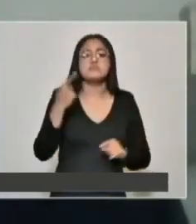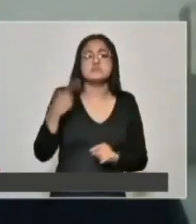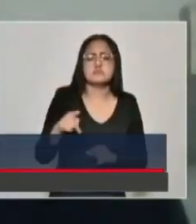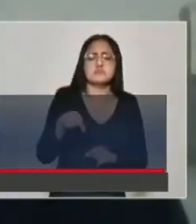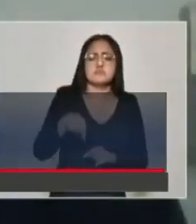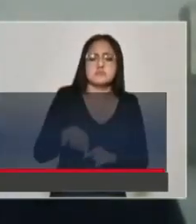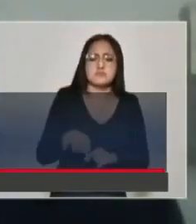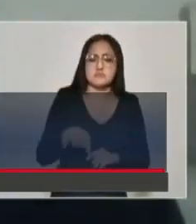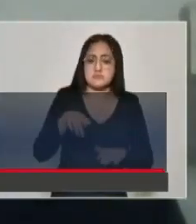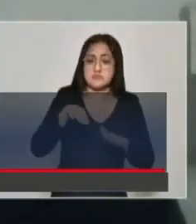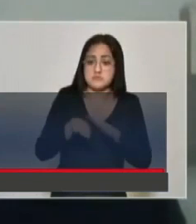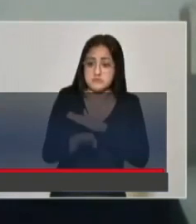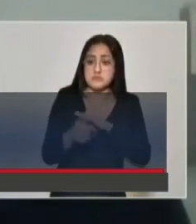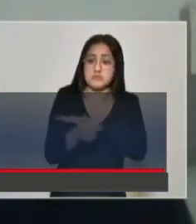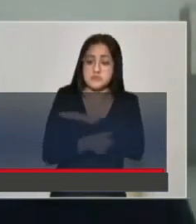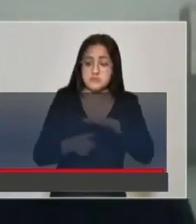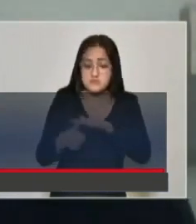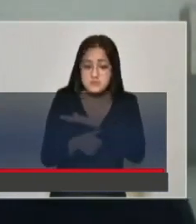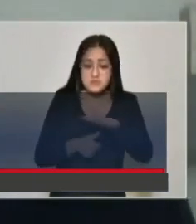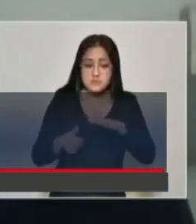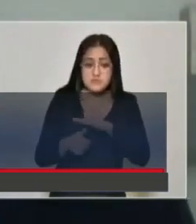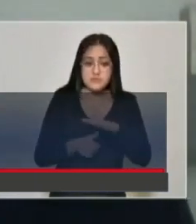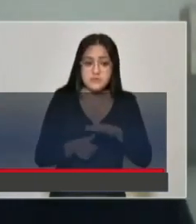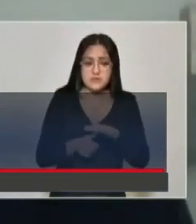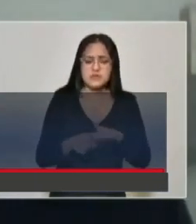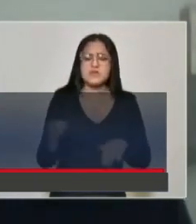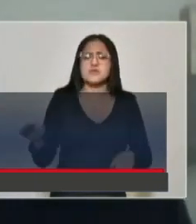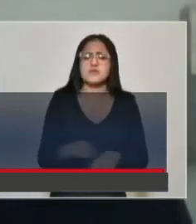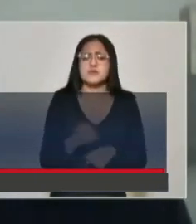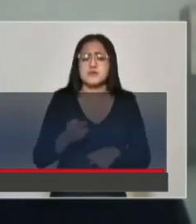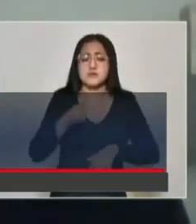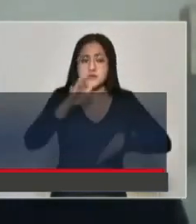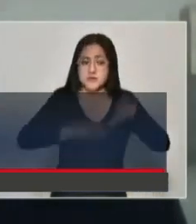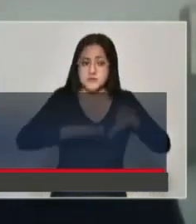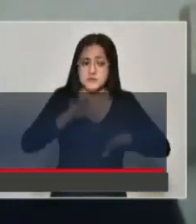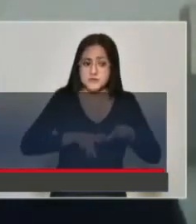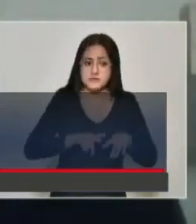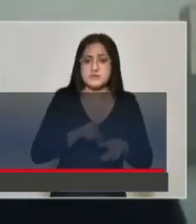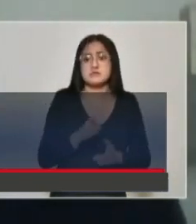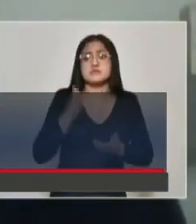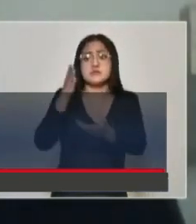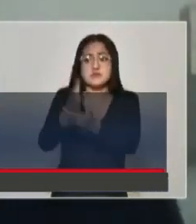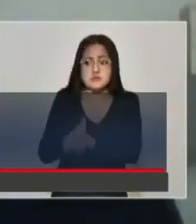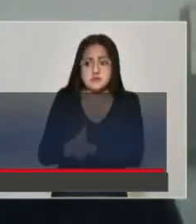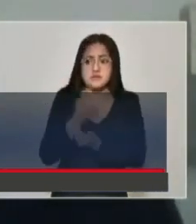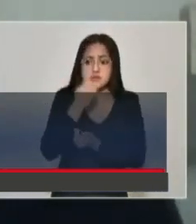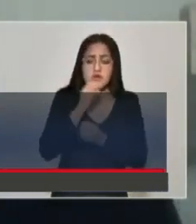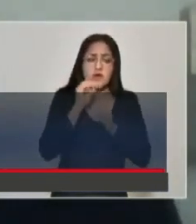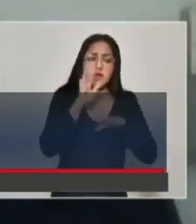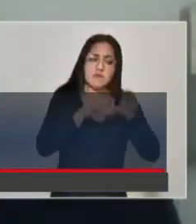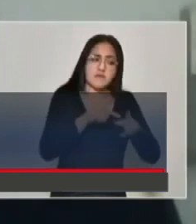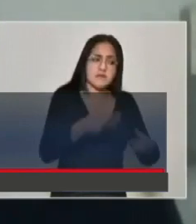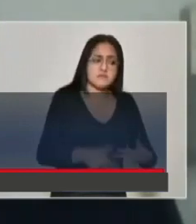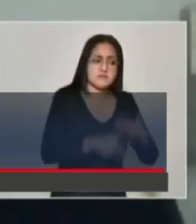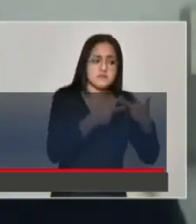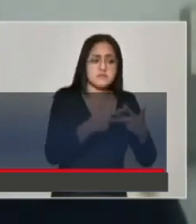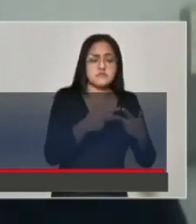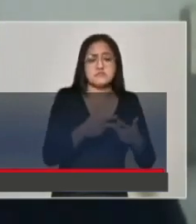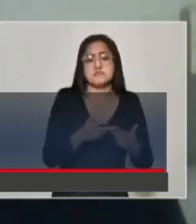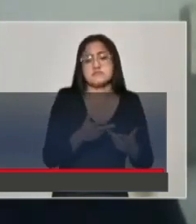este confinamiento y esta modalidad, a veces presencial, a veces a distancia, es